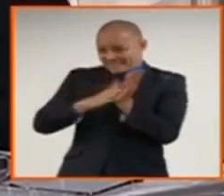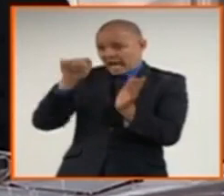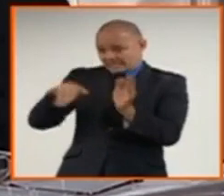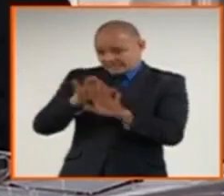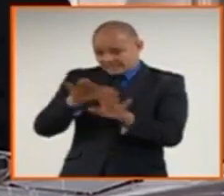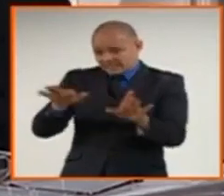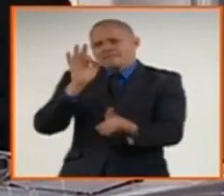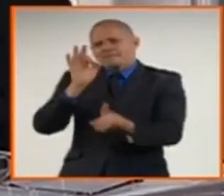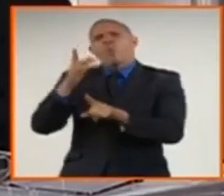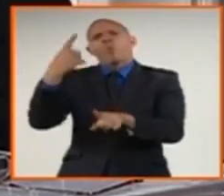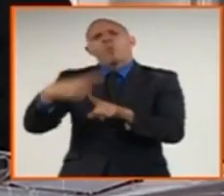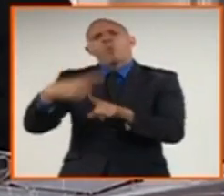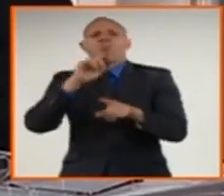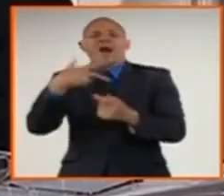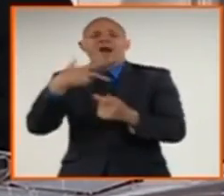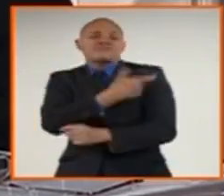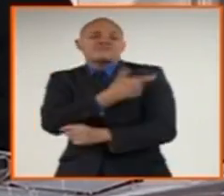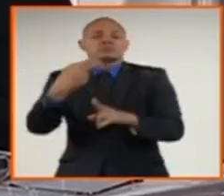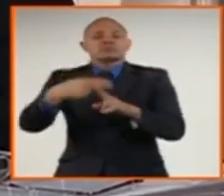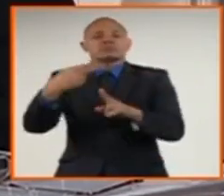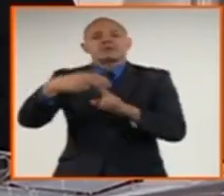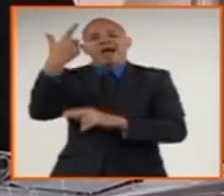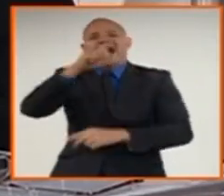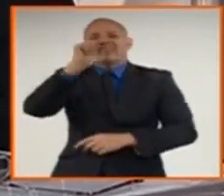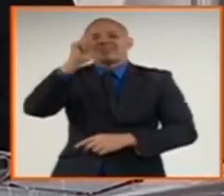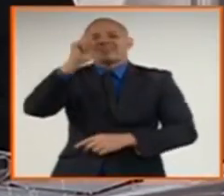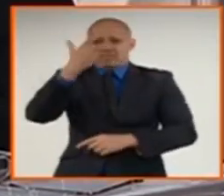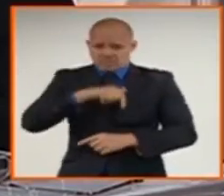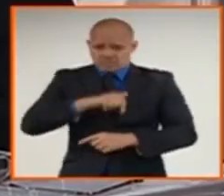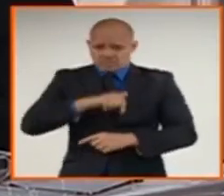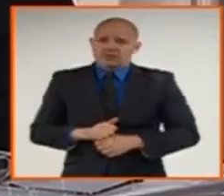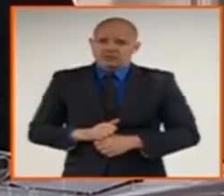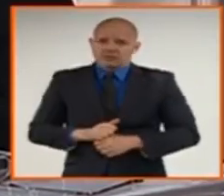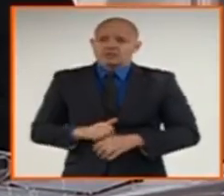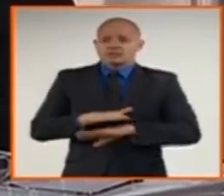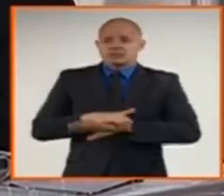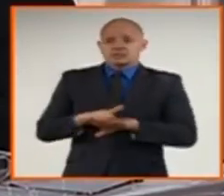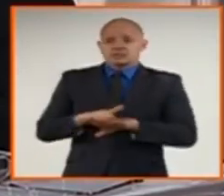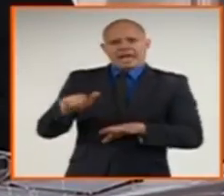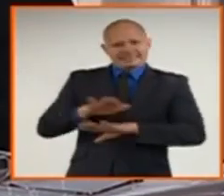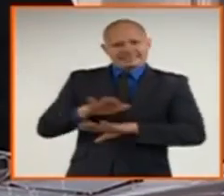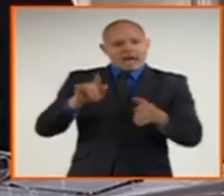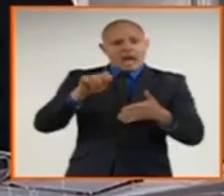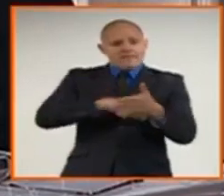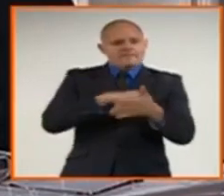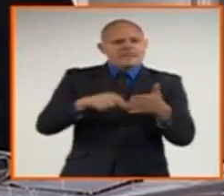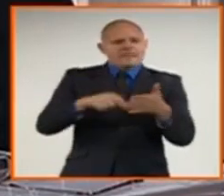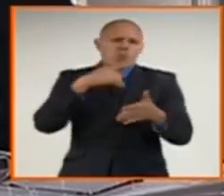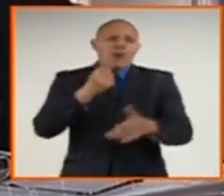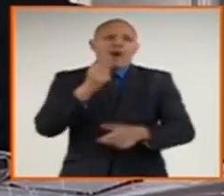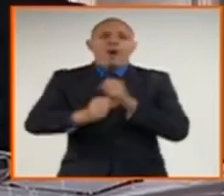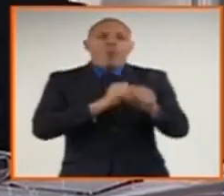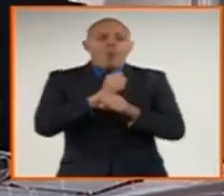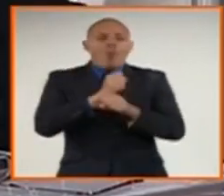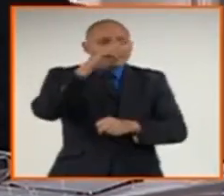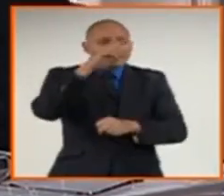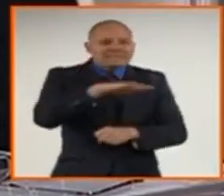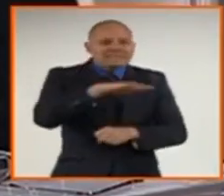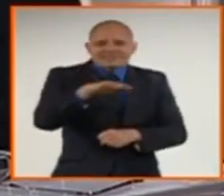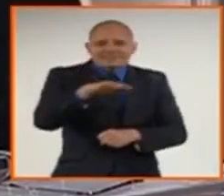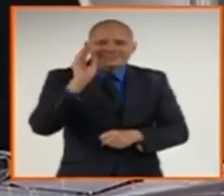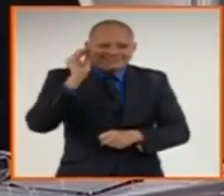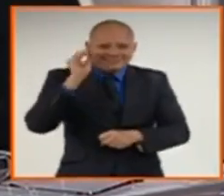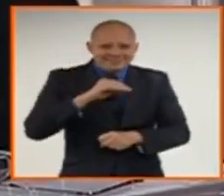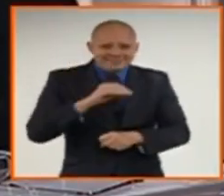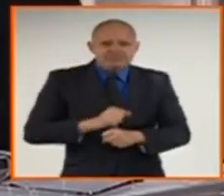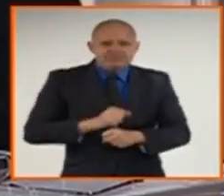estrategias del Ministerio de Salud Pública de Cuba para poder empezar con los niños de más edad, de grados terminales, que fueron los que primeros